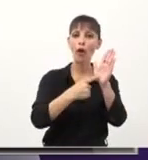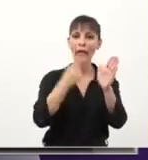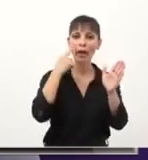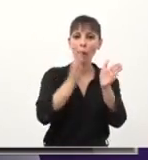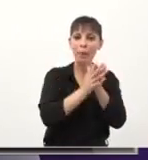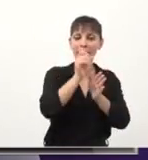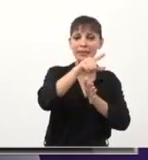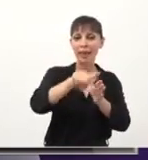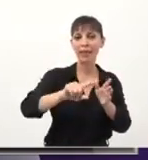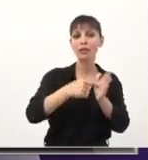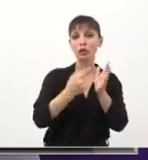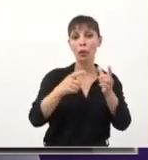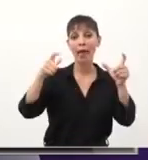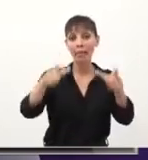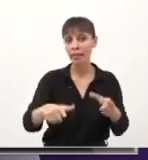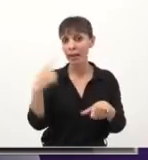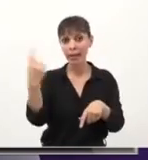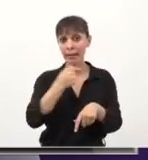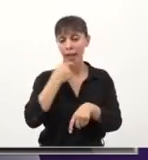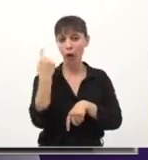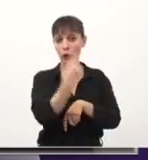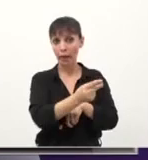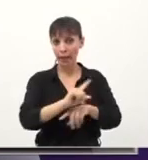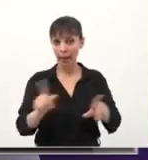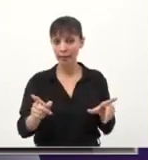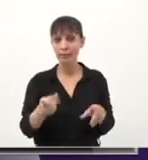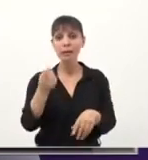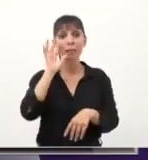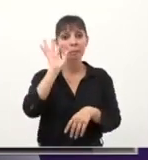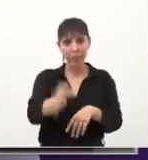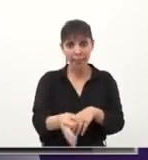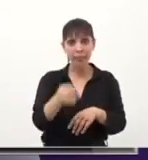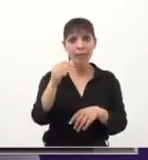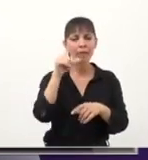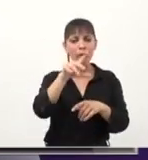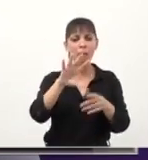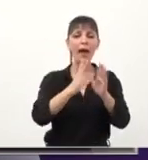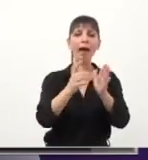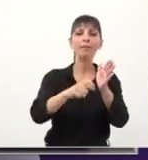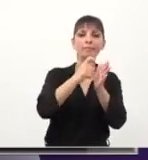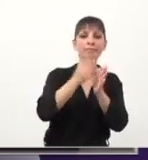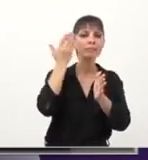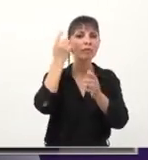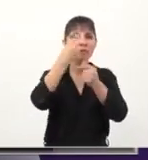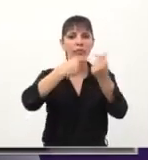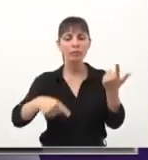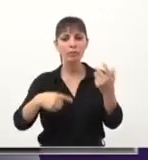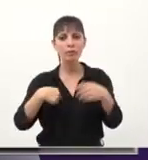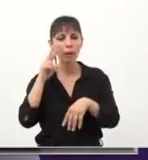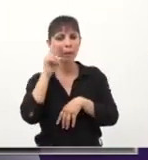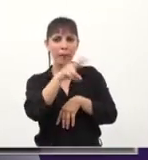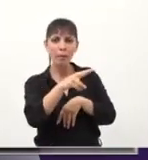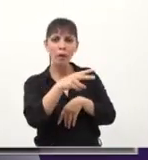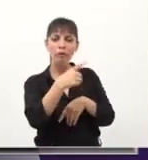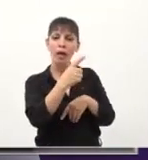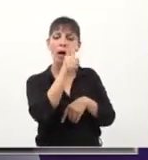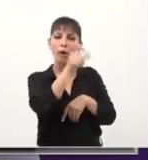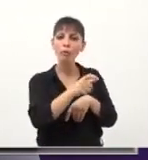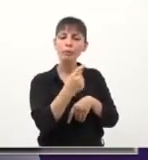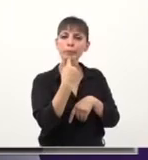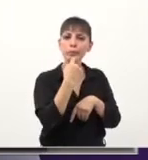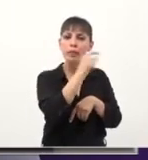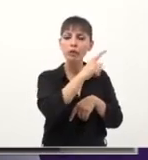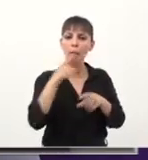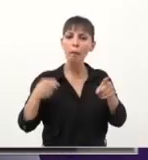se persigue al artista callejero. Vemos por las redes sociales cómo un pibe tocando una guitarra en una esquina es perseguido por la policía. Y lo que